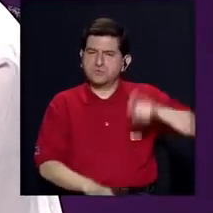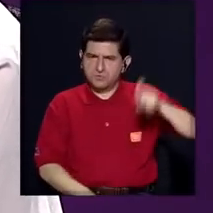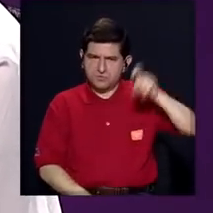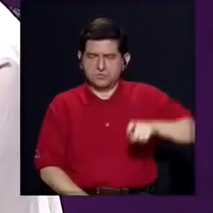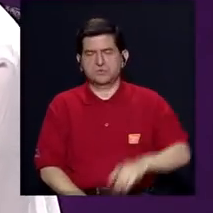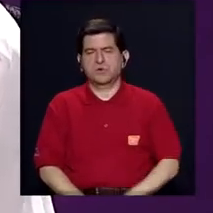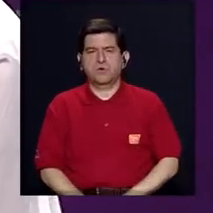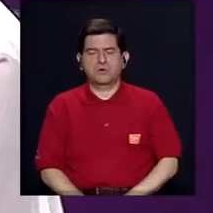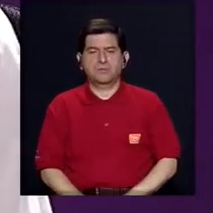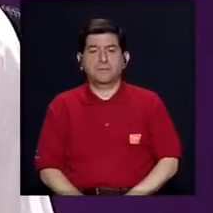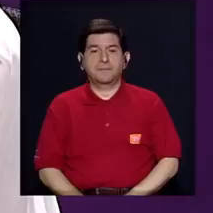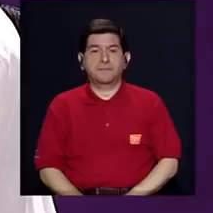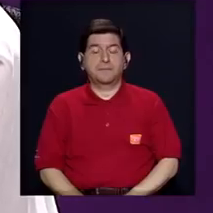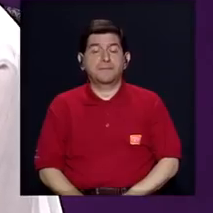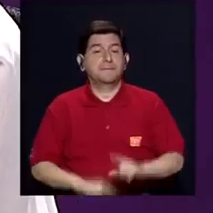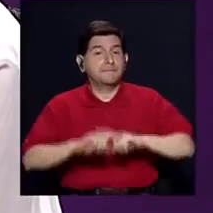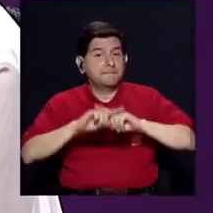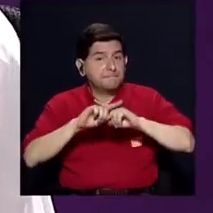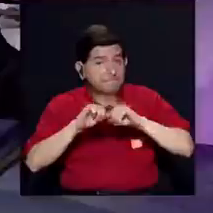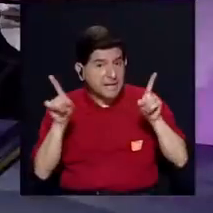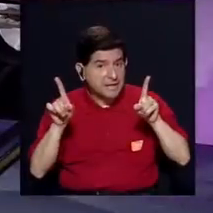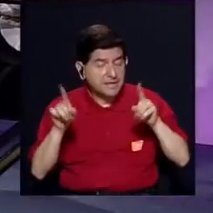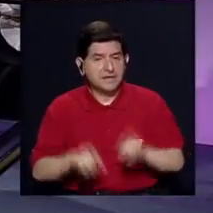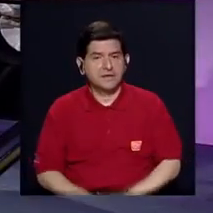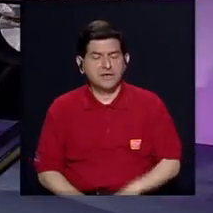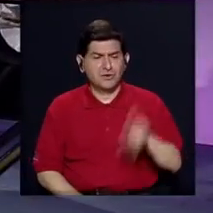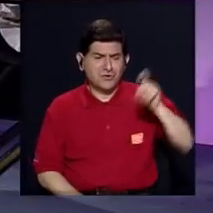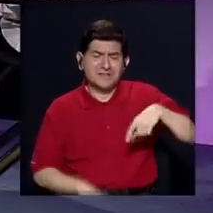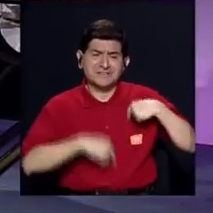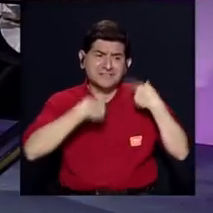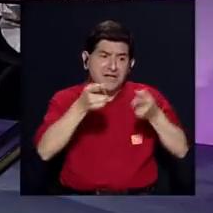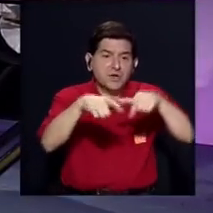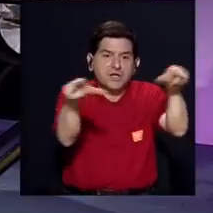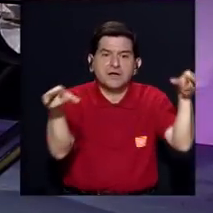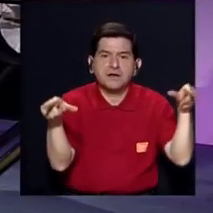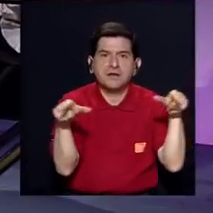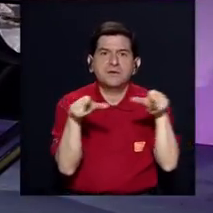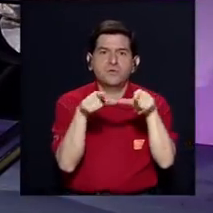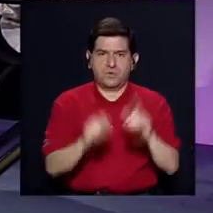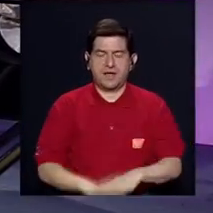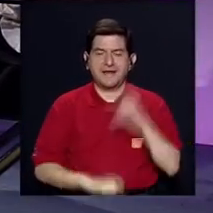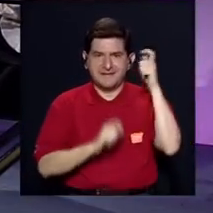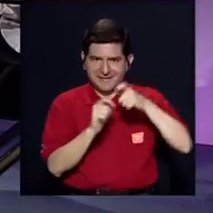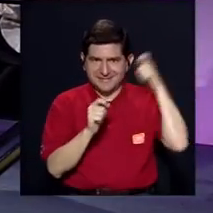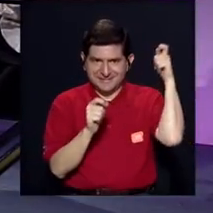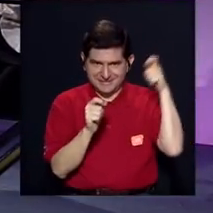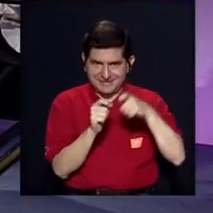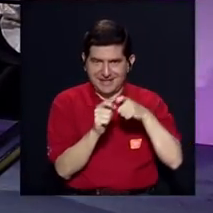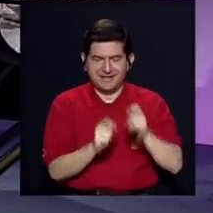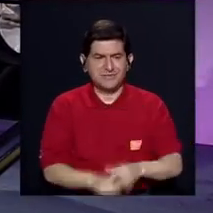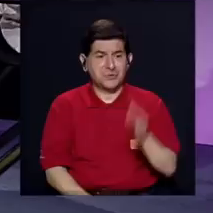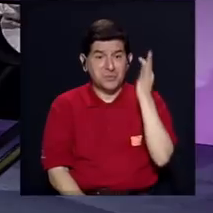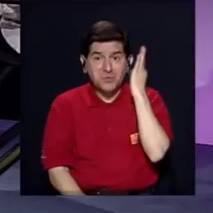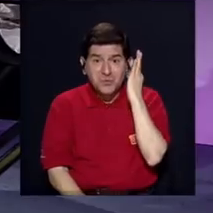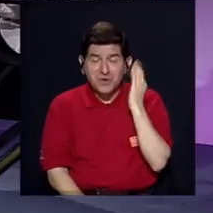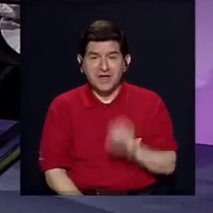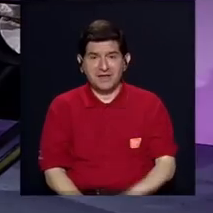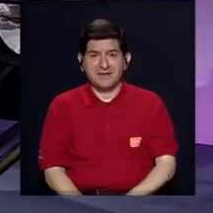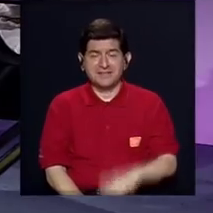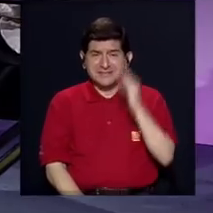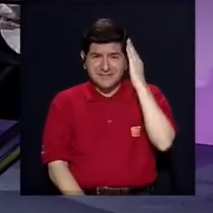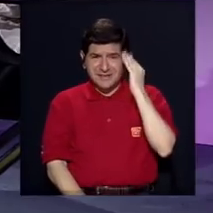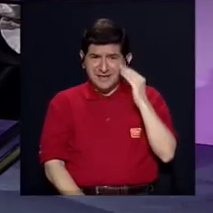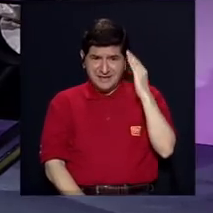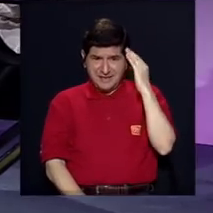estatal sino yendo a los territorios precisamente en donde las mujeres que vivimos